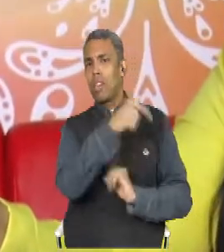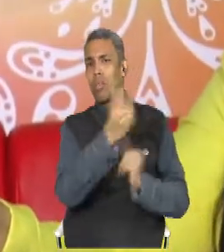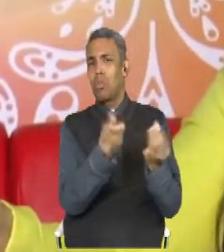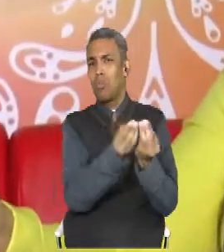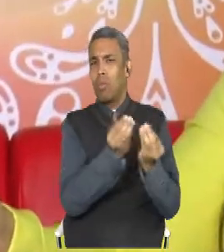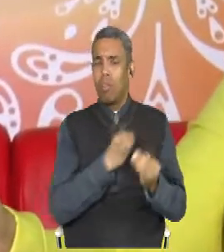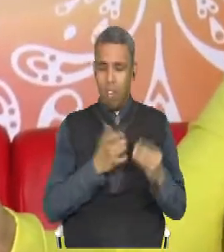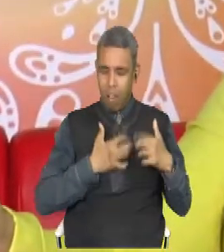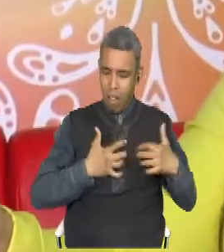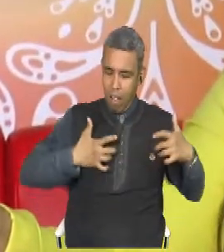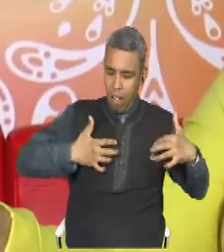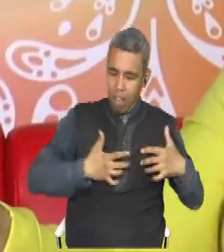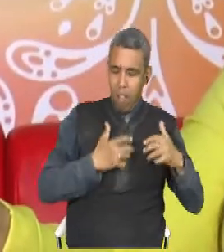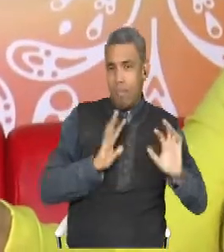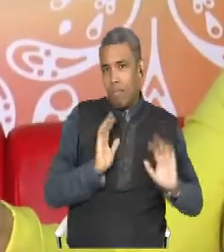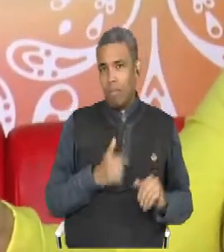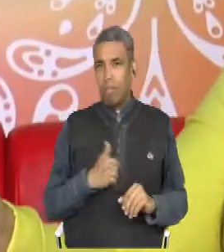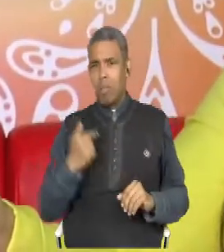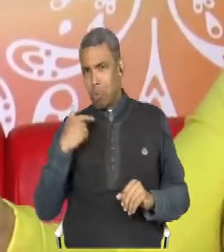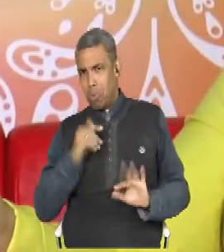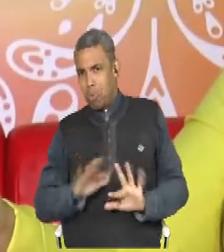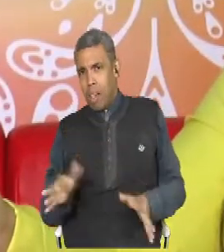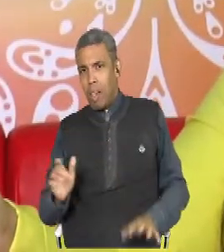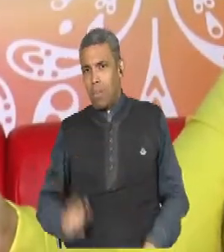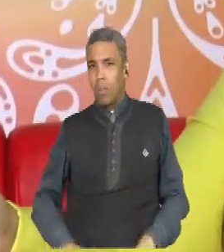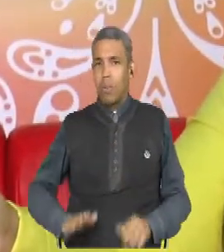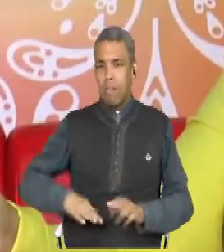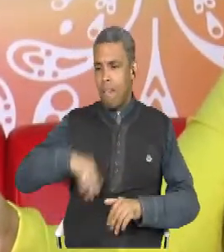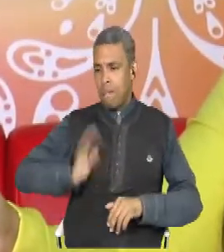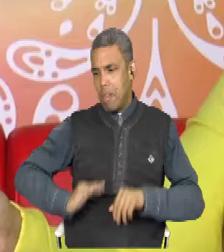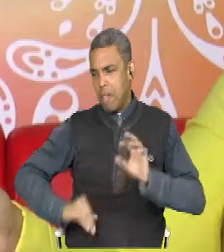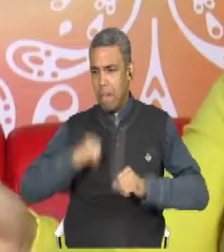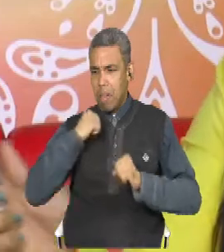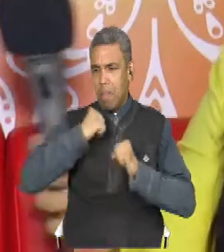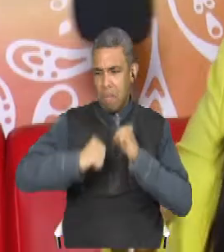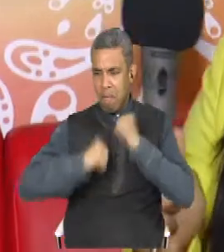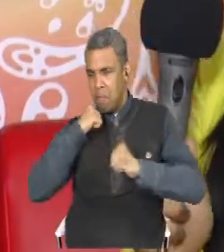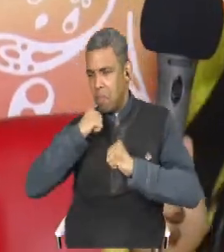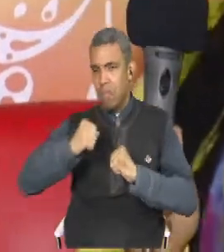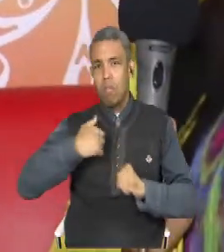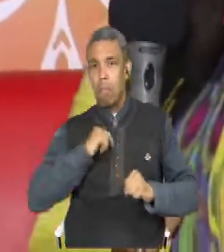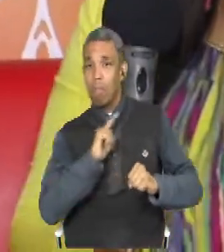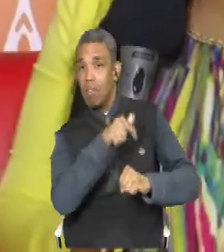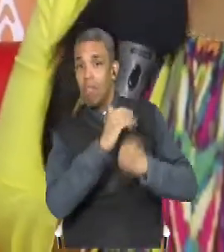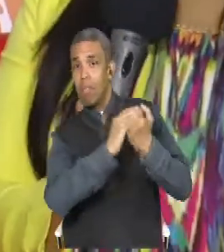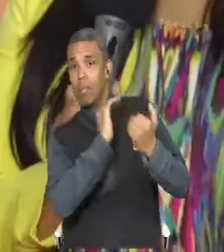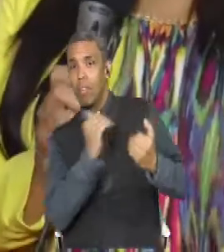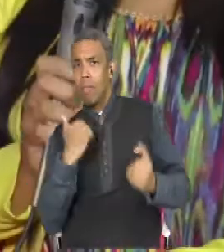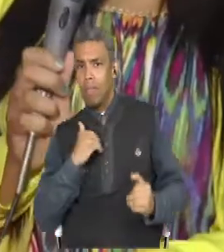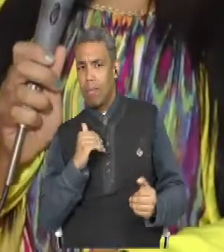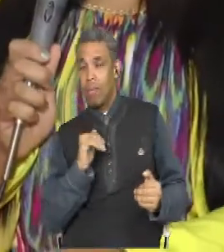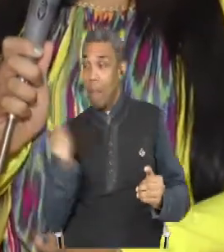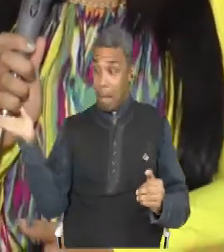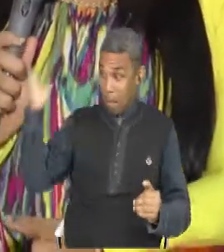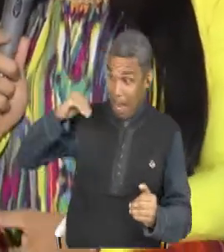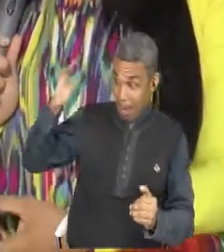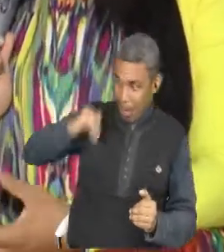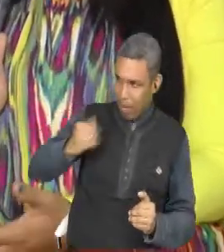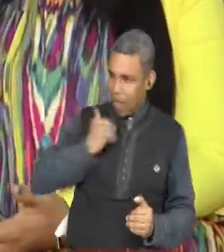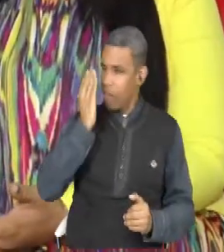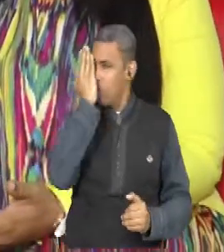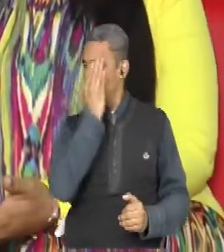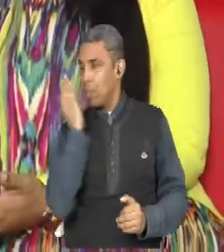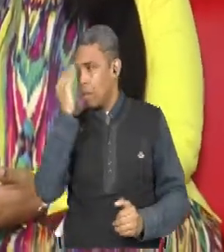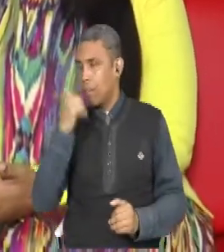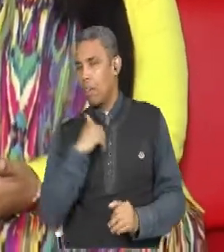tropical, me invitaron a cantar una canción de vallenato y de ahí en adelante empecé con el vallenato. Bueno, hablemos un poco sobre su recorrido musical.